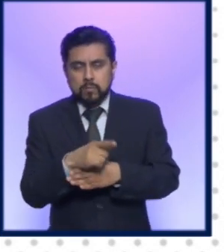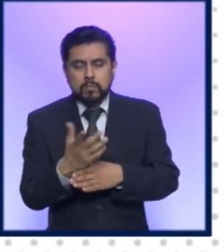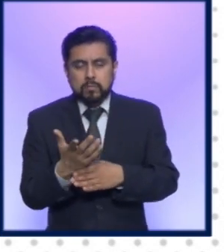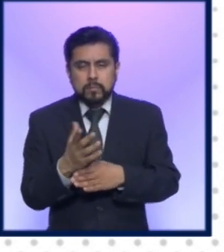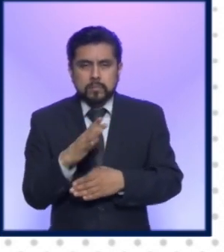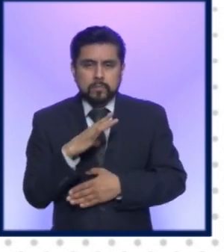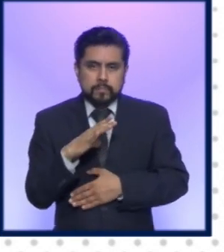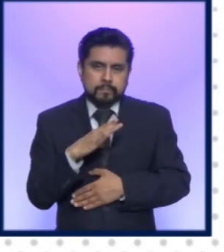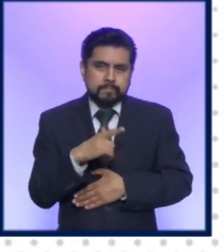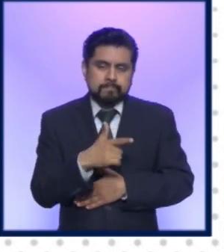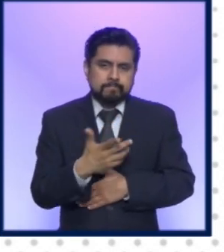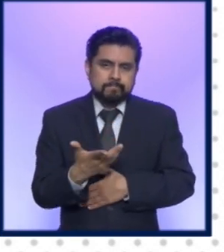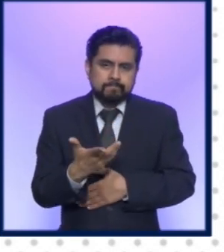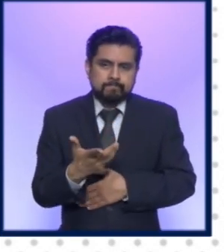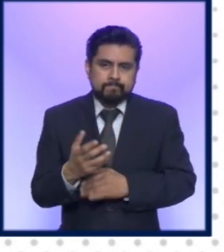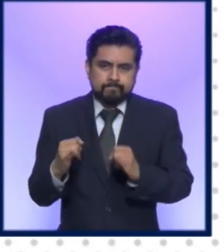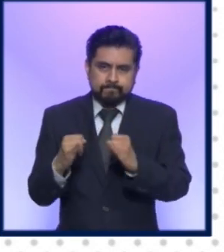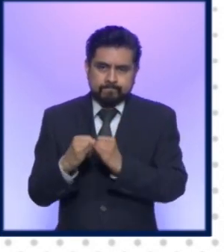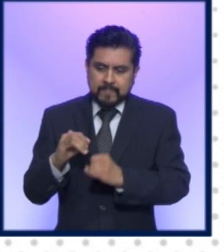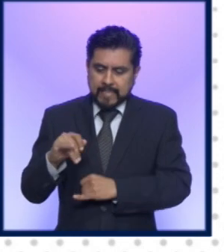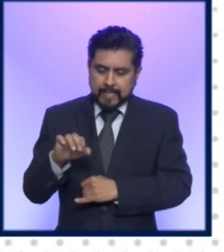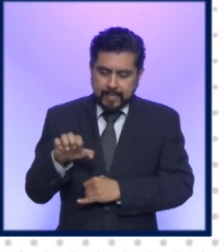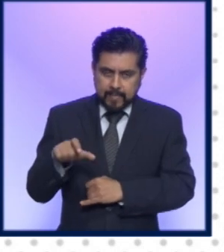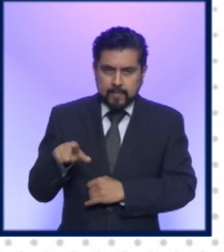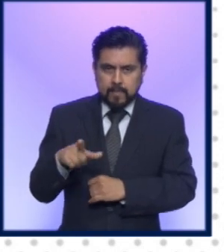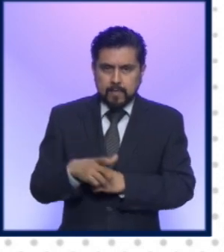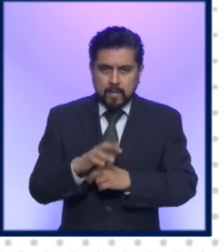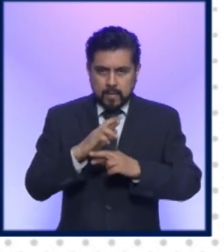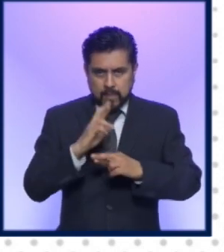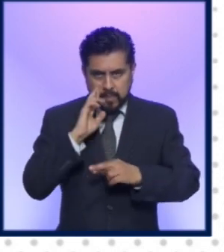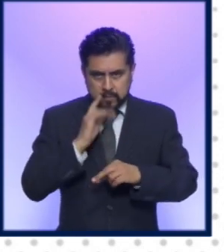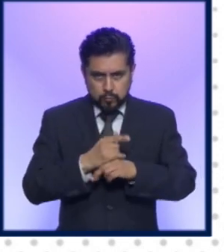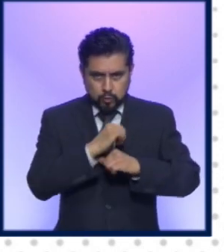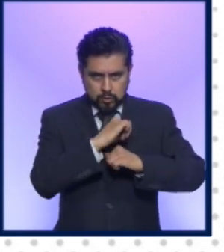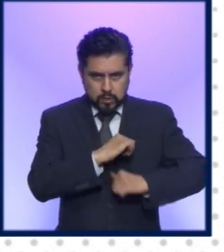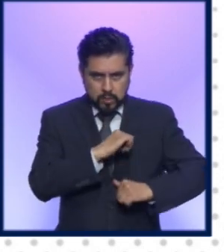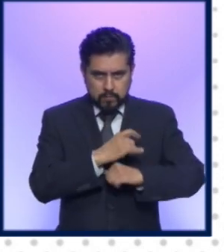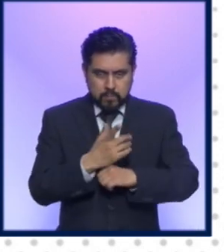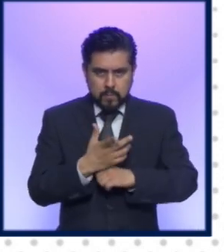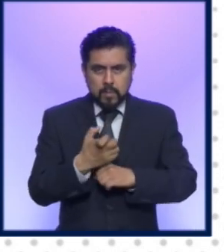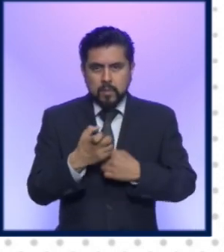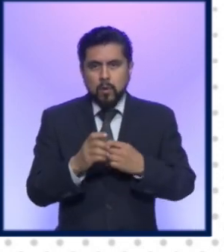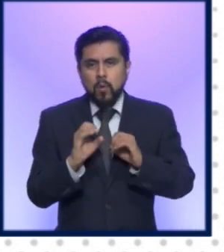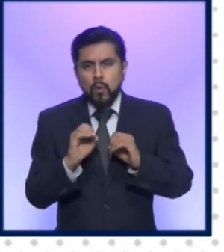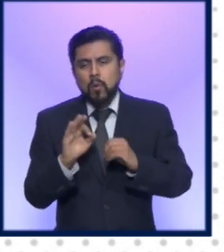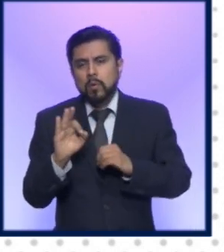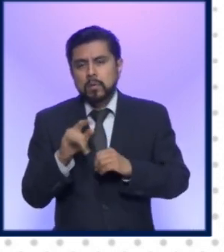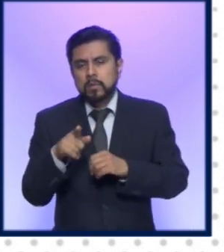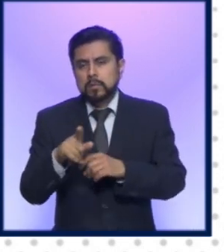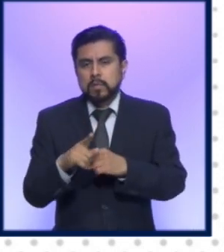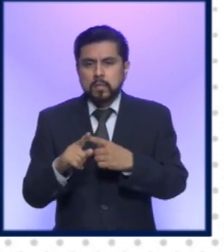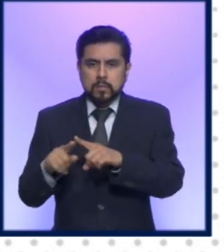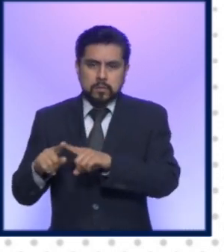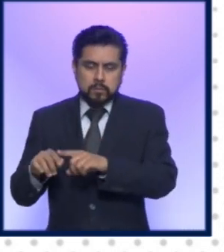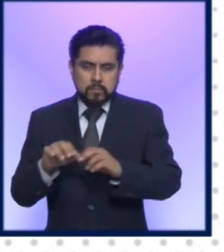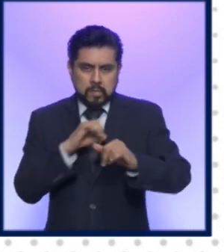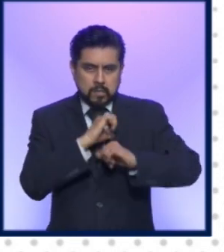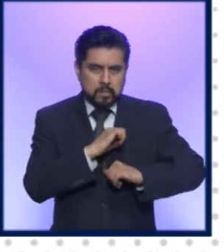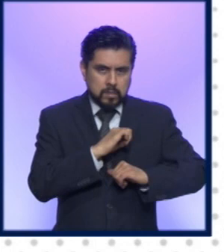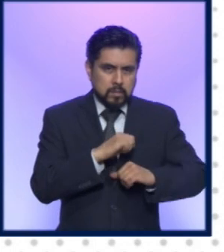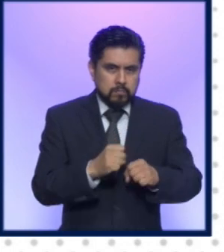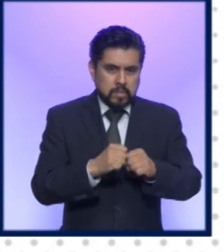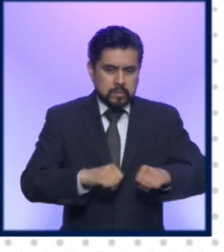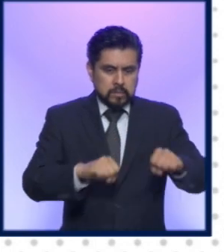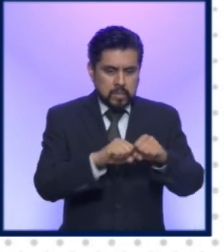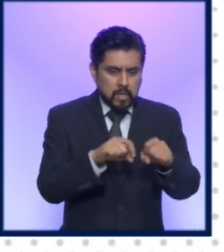que el INE la autoridad administrativa electoral nacional y en su caso la autoridad jurisdiccional las salas regionales o